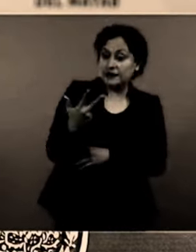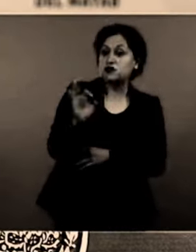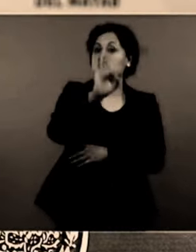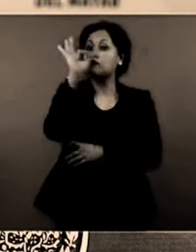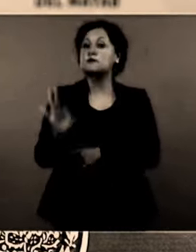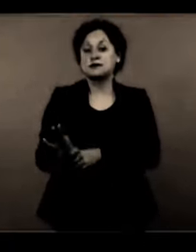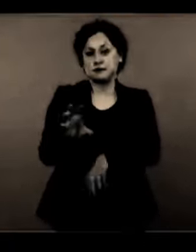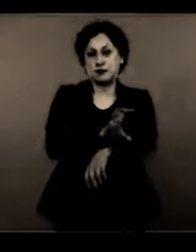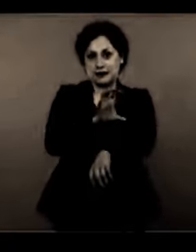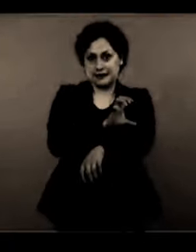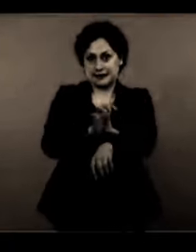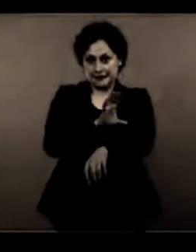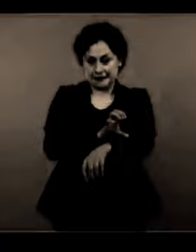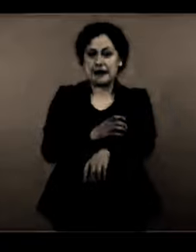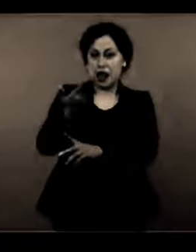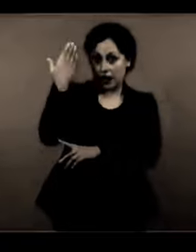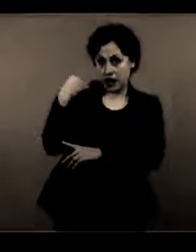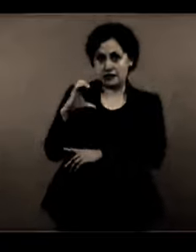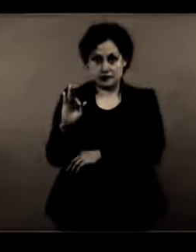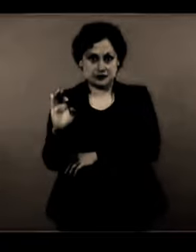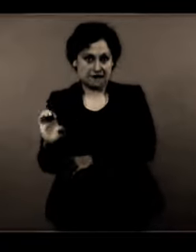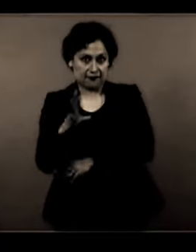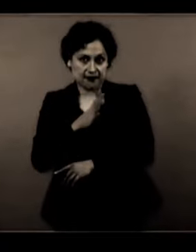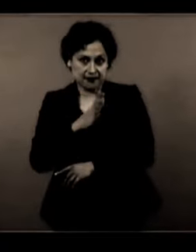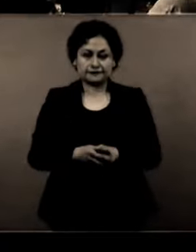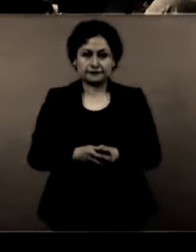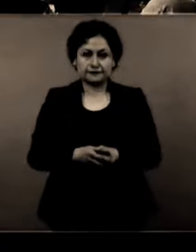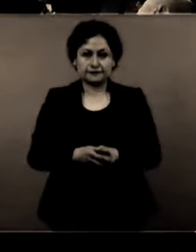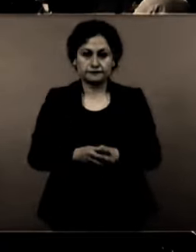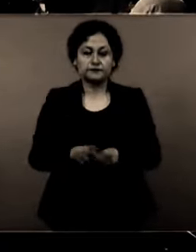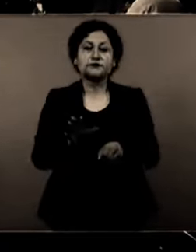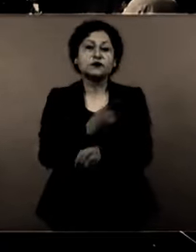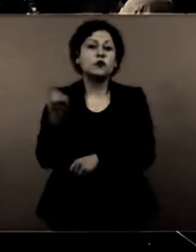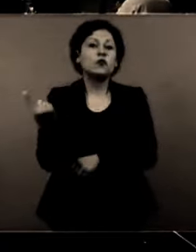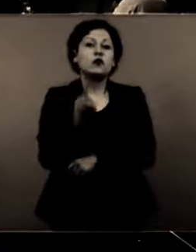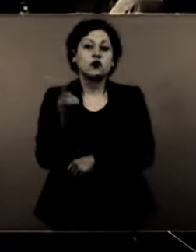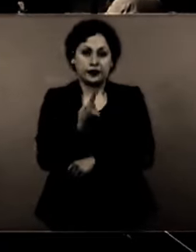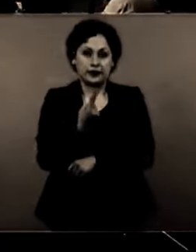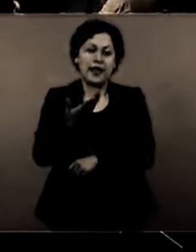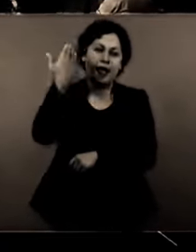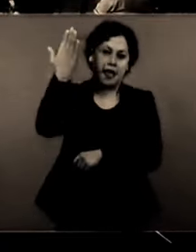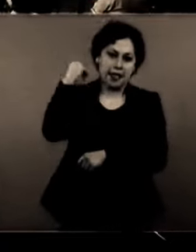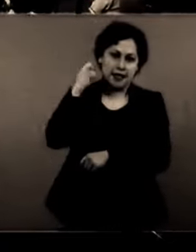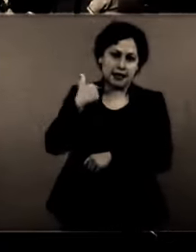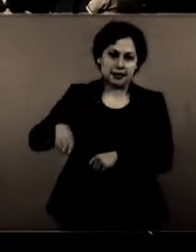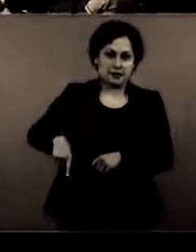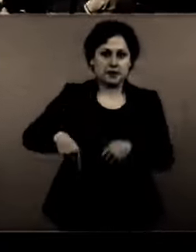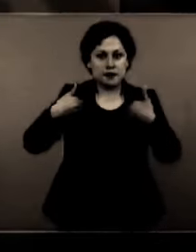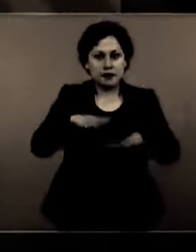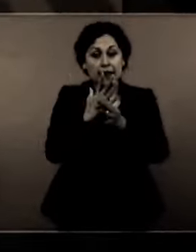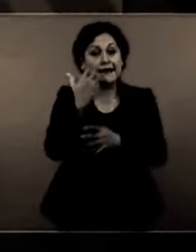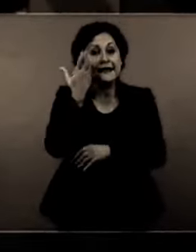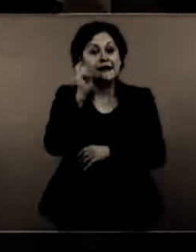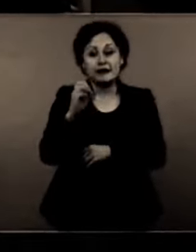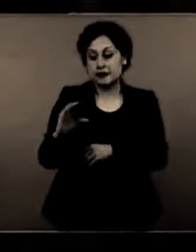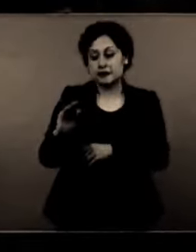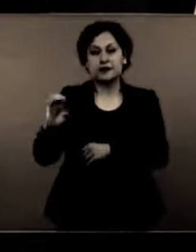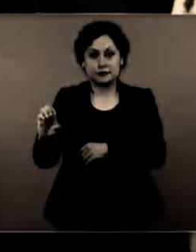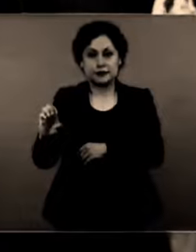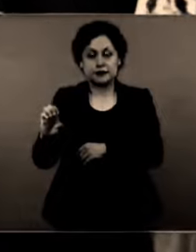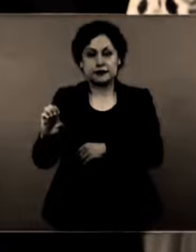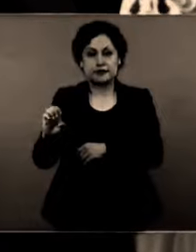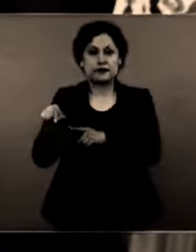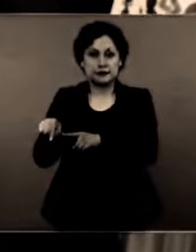energía que llegó a tener la Comisión Federal de Electricidad, porque el plan era destruir la Comisión Federal de Electricidad, que